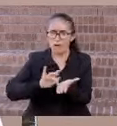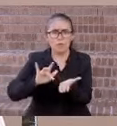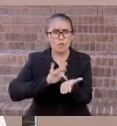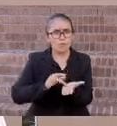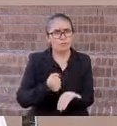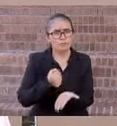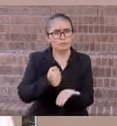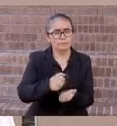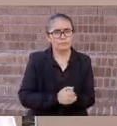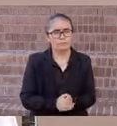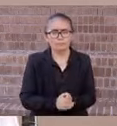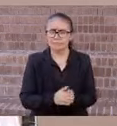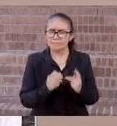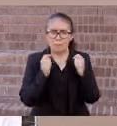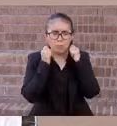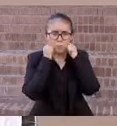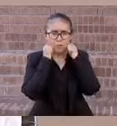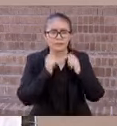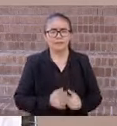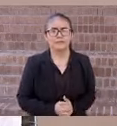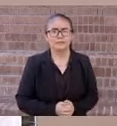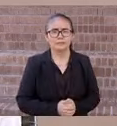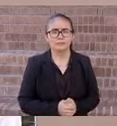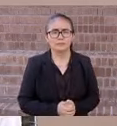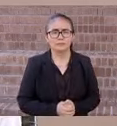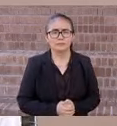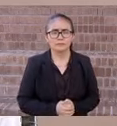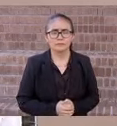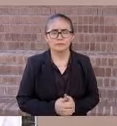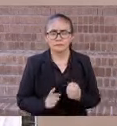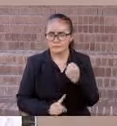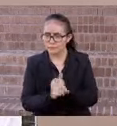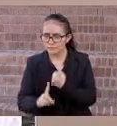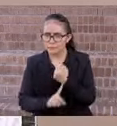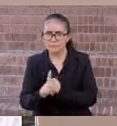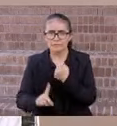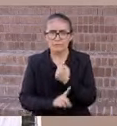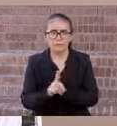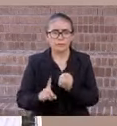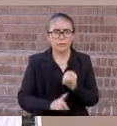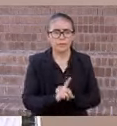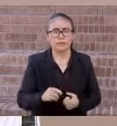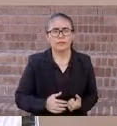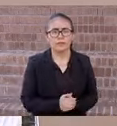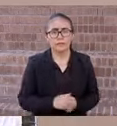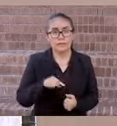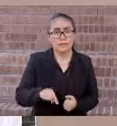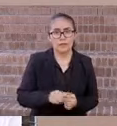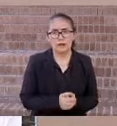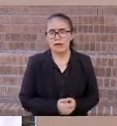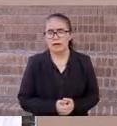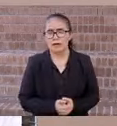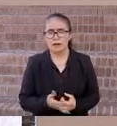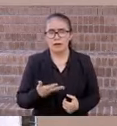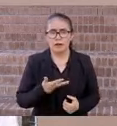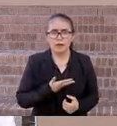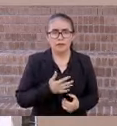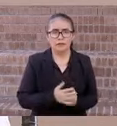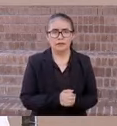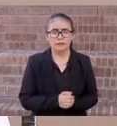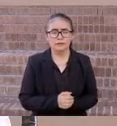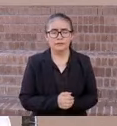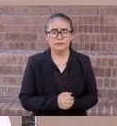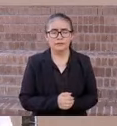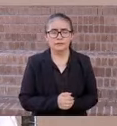a pesar d la crisis económica que se precipitó que